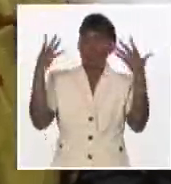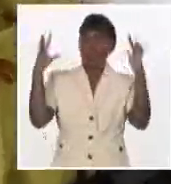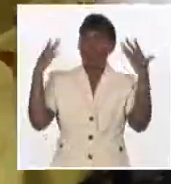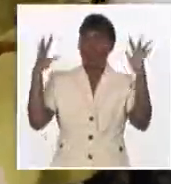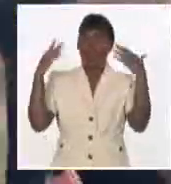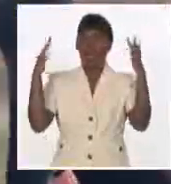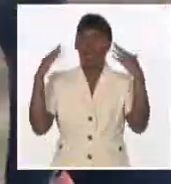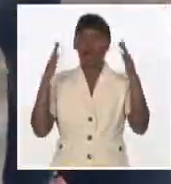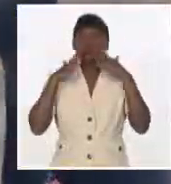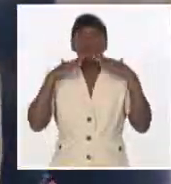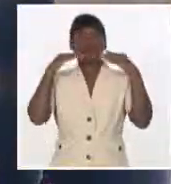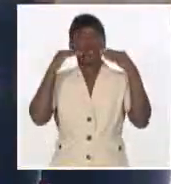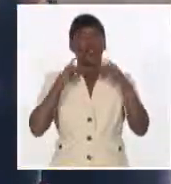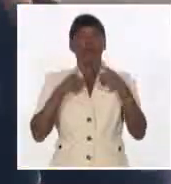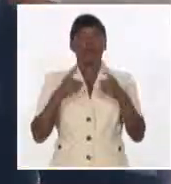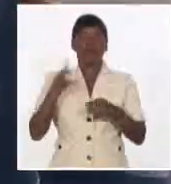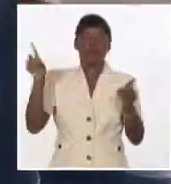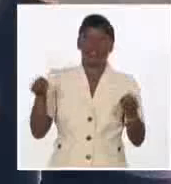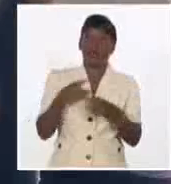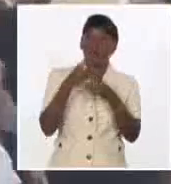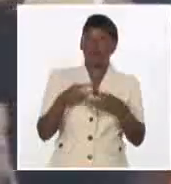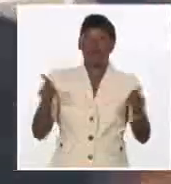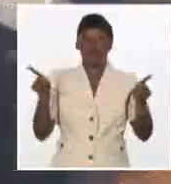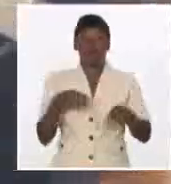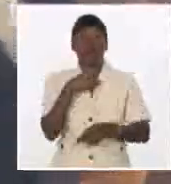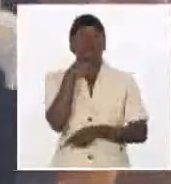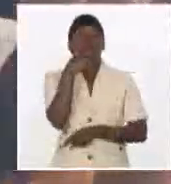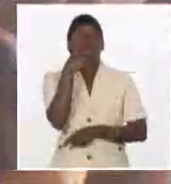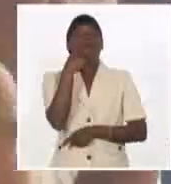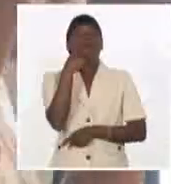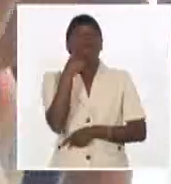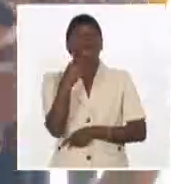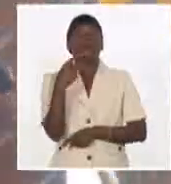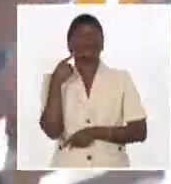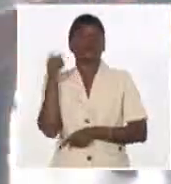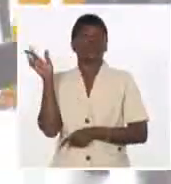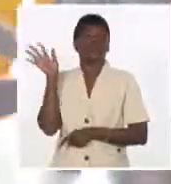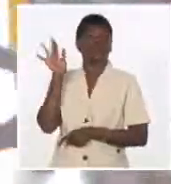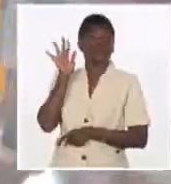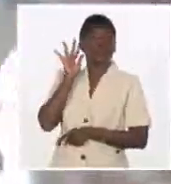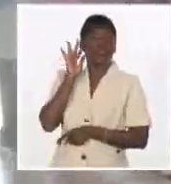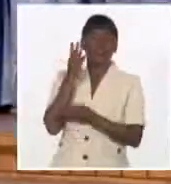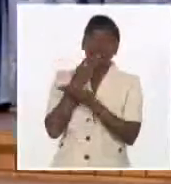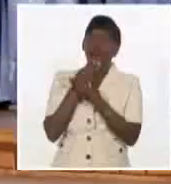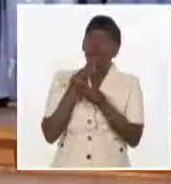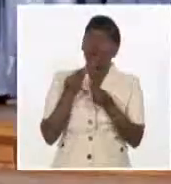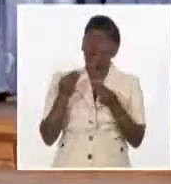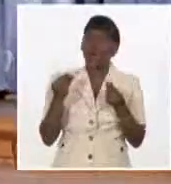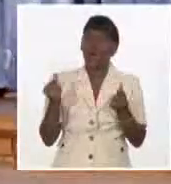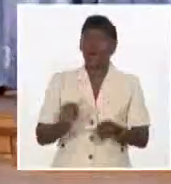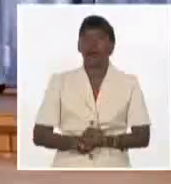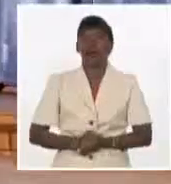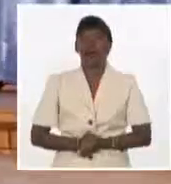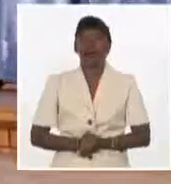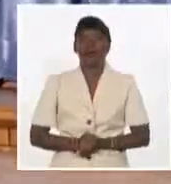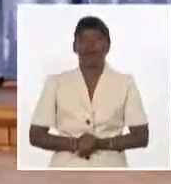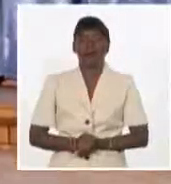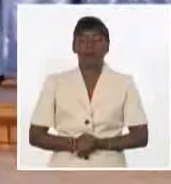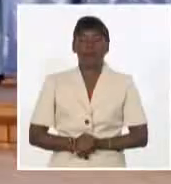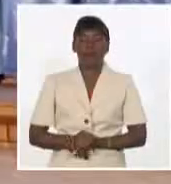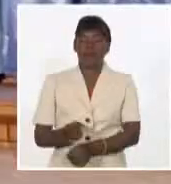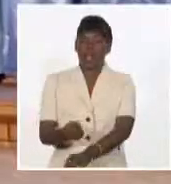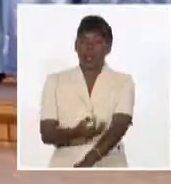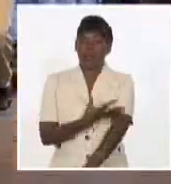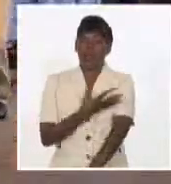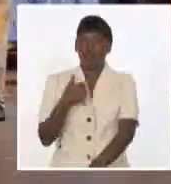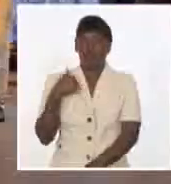y disfrutar de estas cantorías infantiles es parte de los privilegios de este encuentro. Ha sido un inmenso honor poder compartir